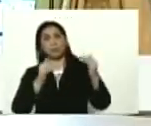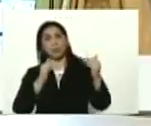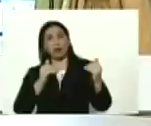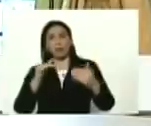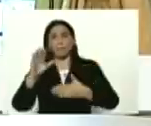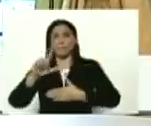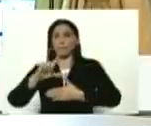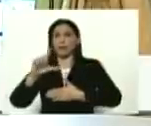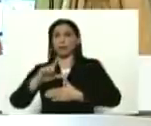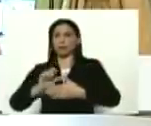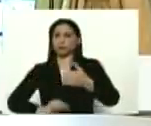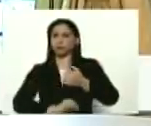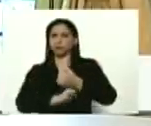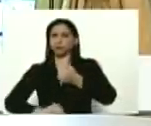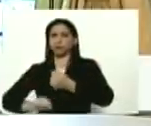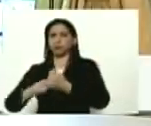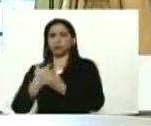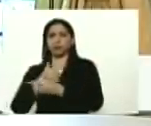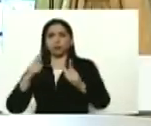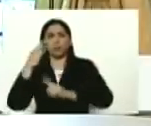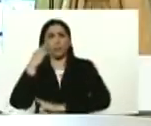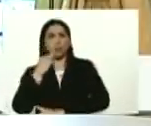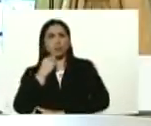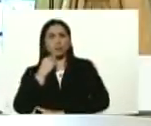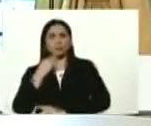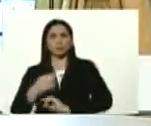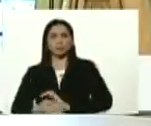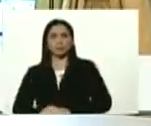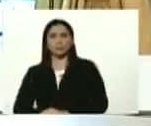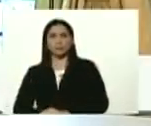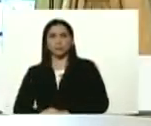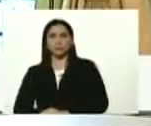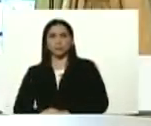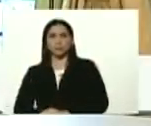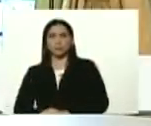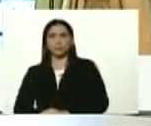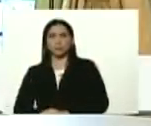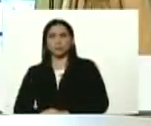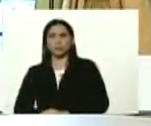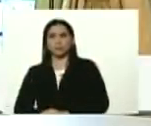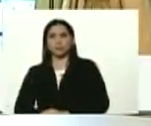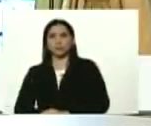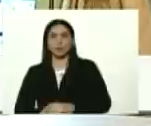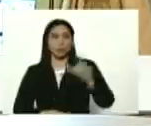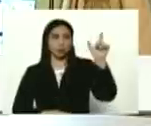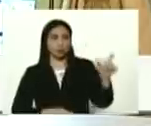tú eres el soporte del libertador Simón Bolívar. Él subestimó.